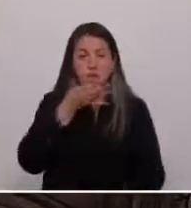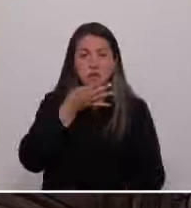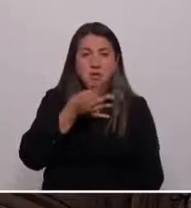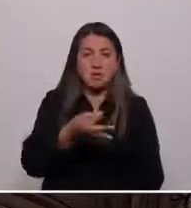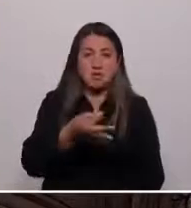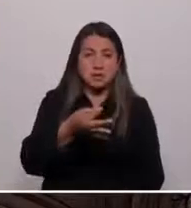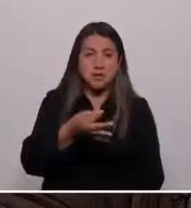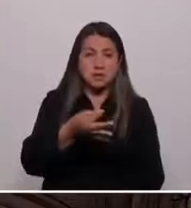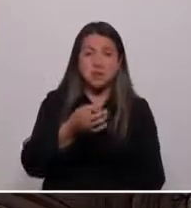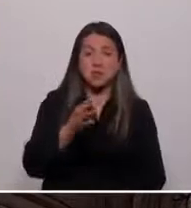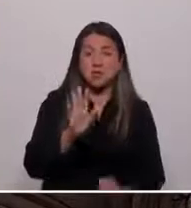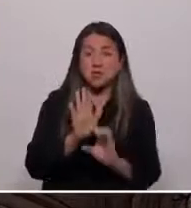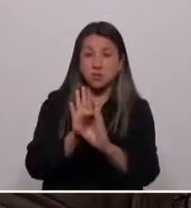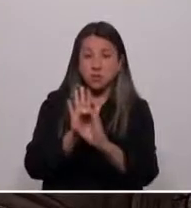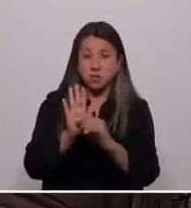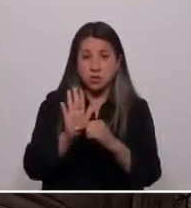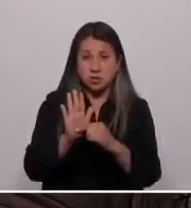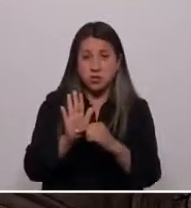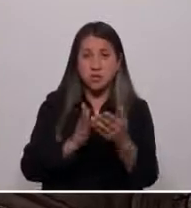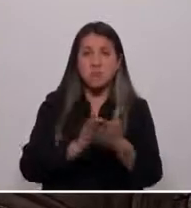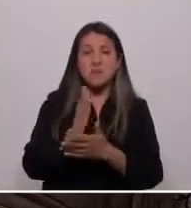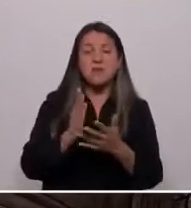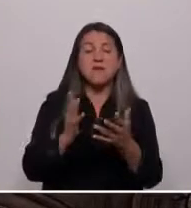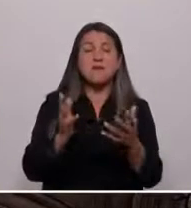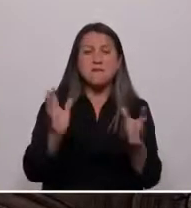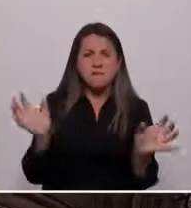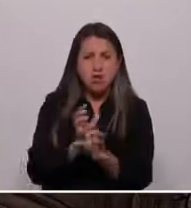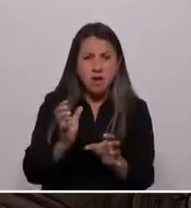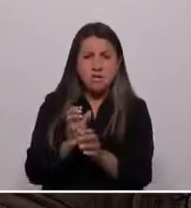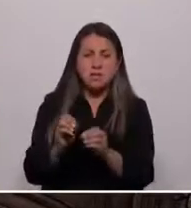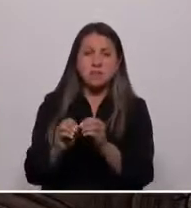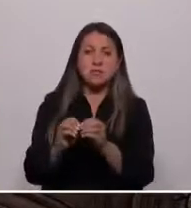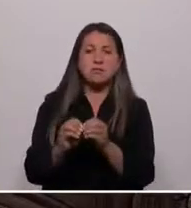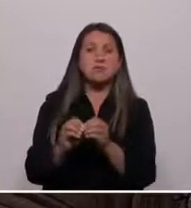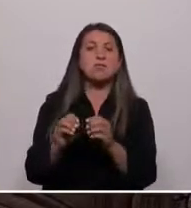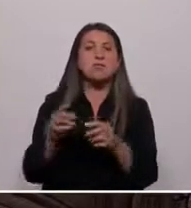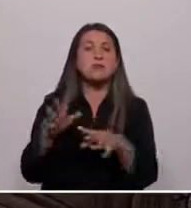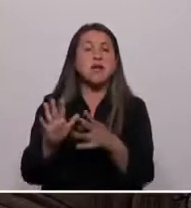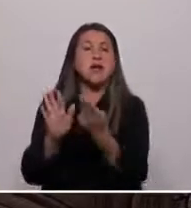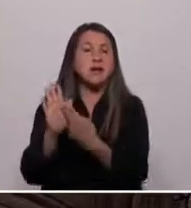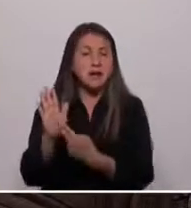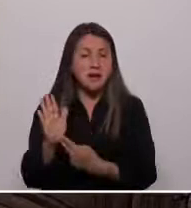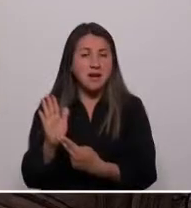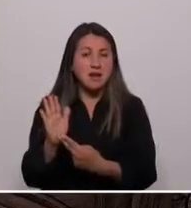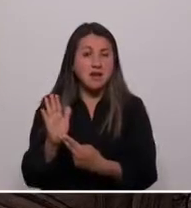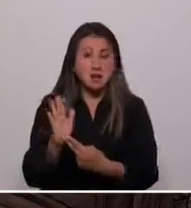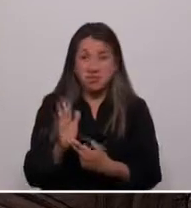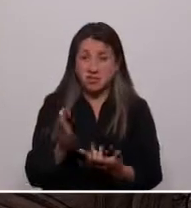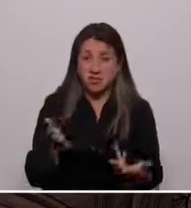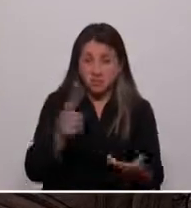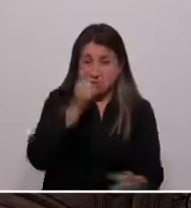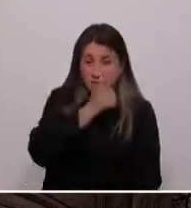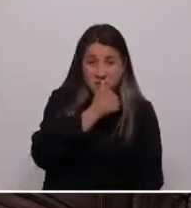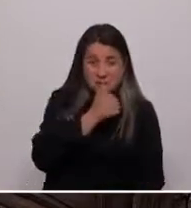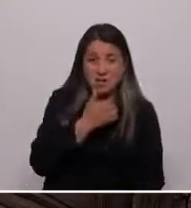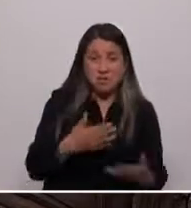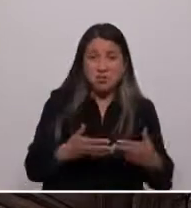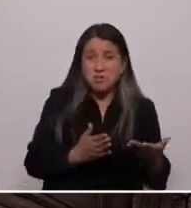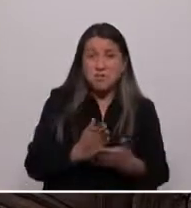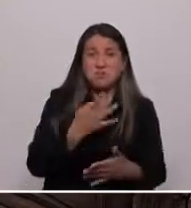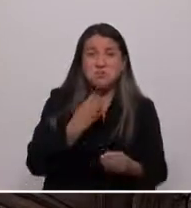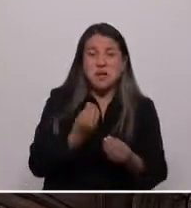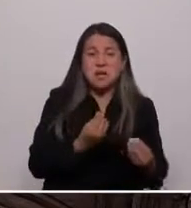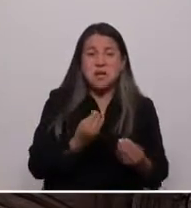constitución hermanada a la violencia, construida a partir de vicios reglamentarios que manchan su origen e impuesta por una mayoría